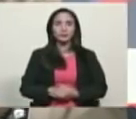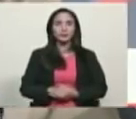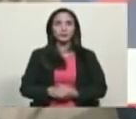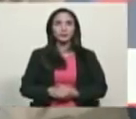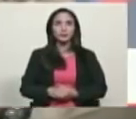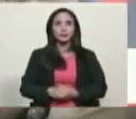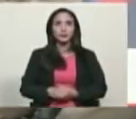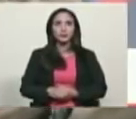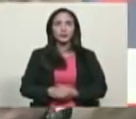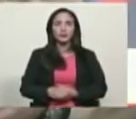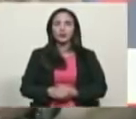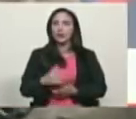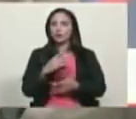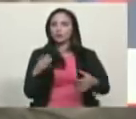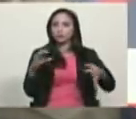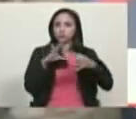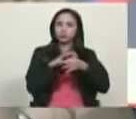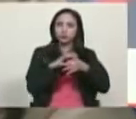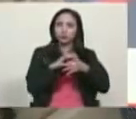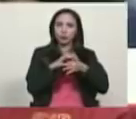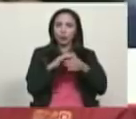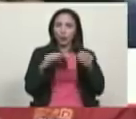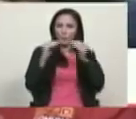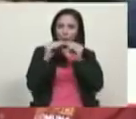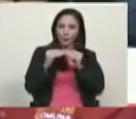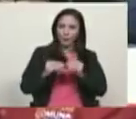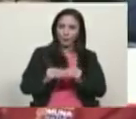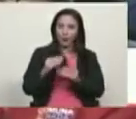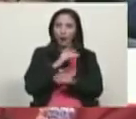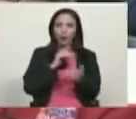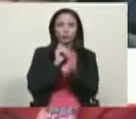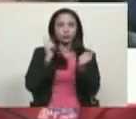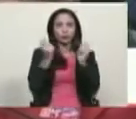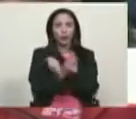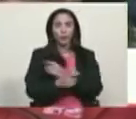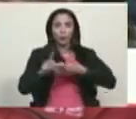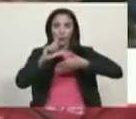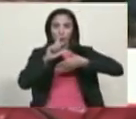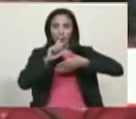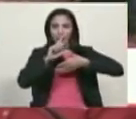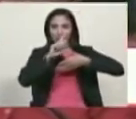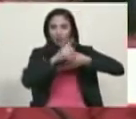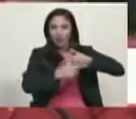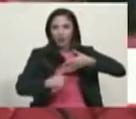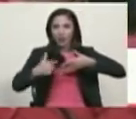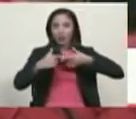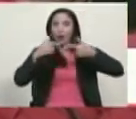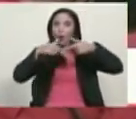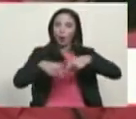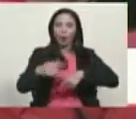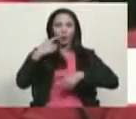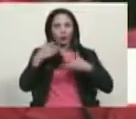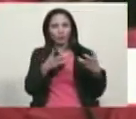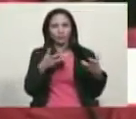y concatenó el comienzo de una era en América Latina. Así que hoy estamos en día de